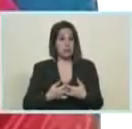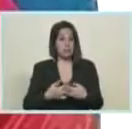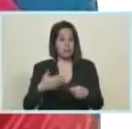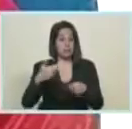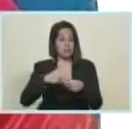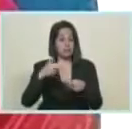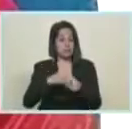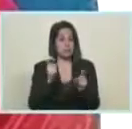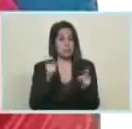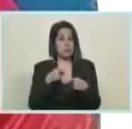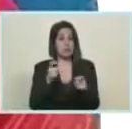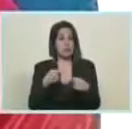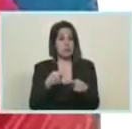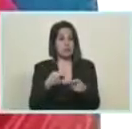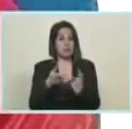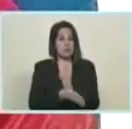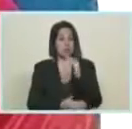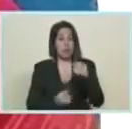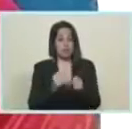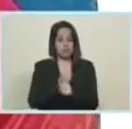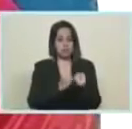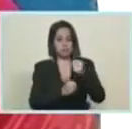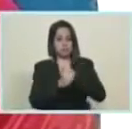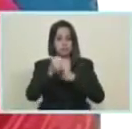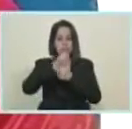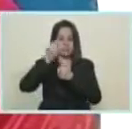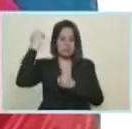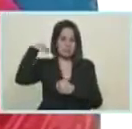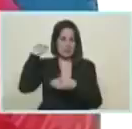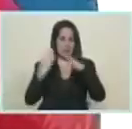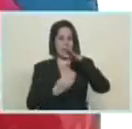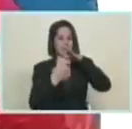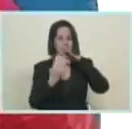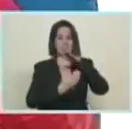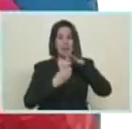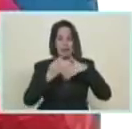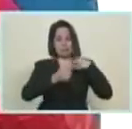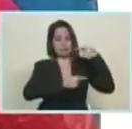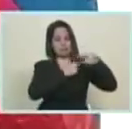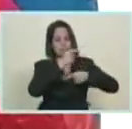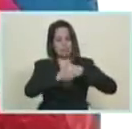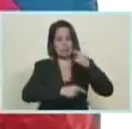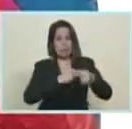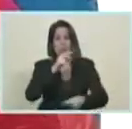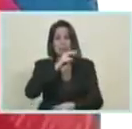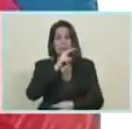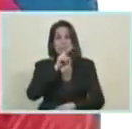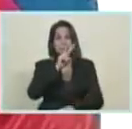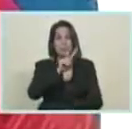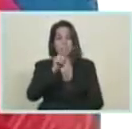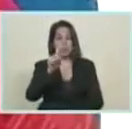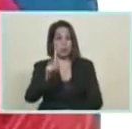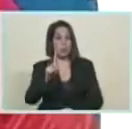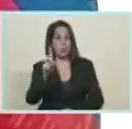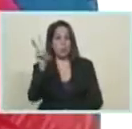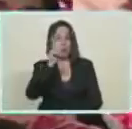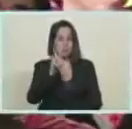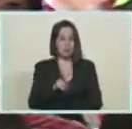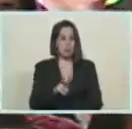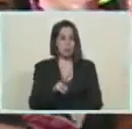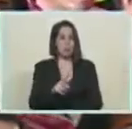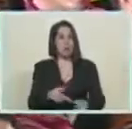seguirá siendo una columna vertebral en las décadas que están por venir en el resto del siglo XXI venezolano